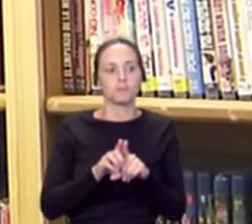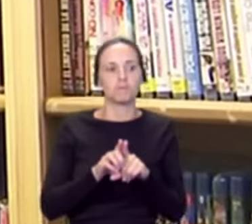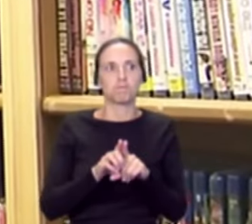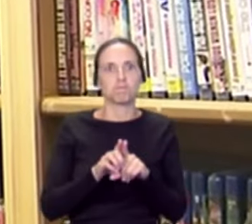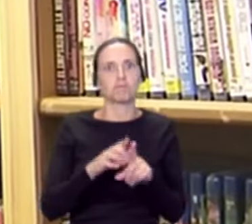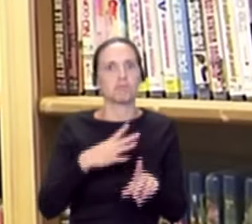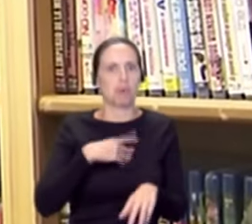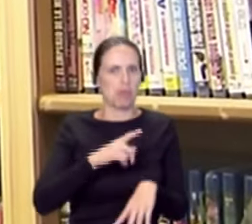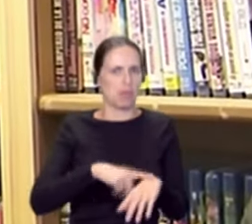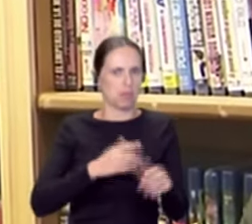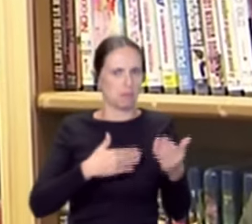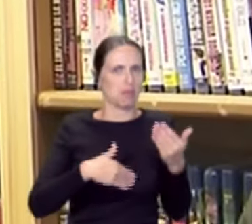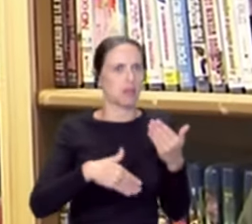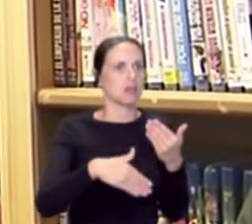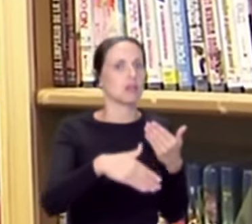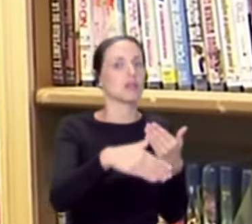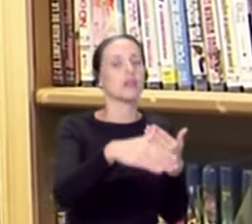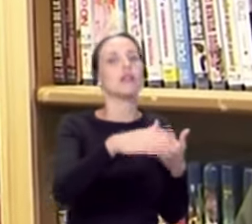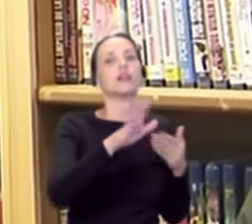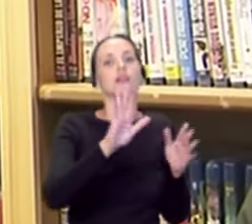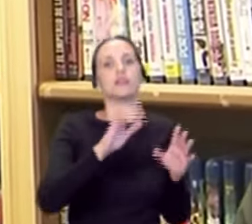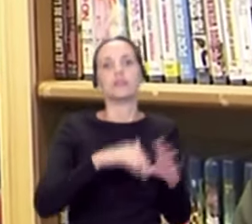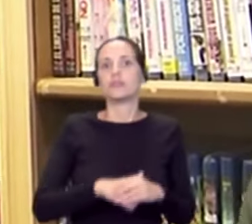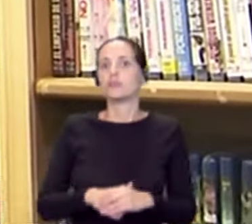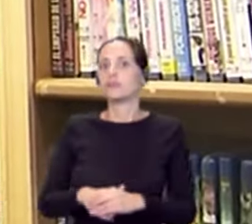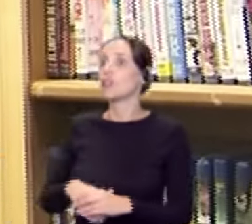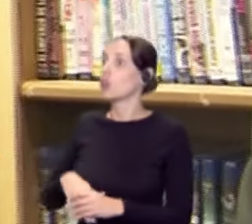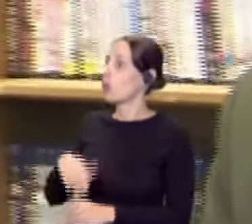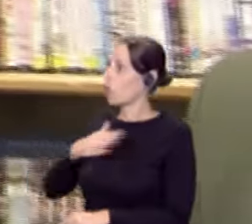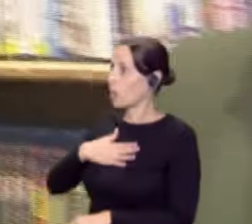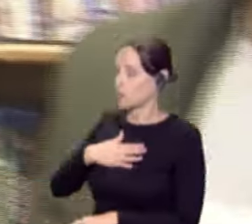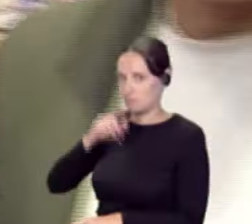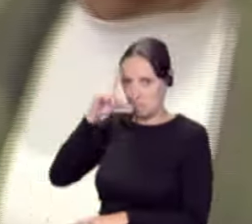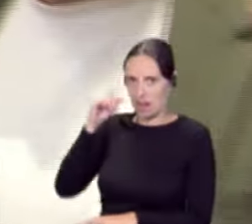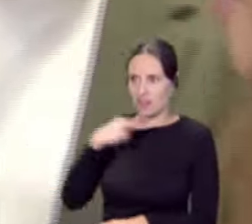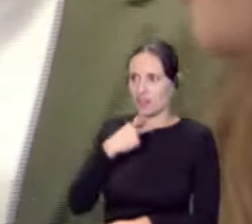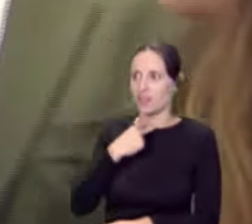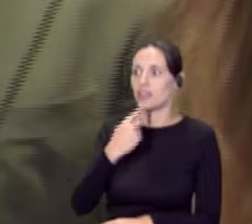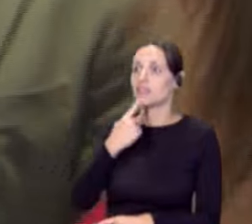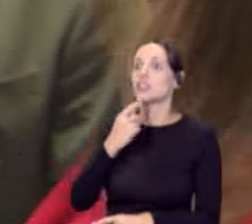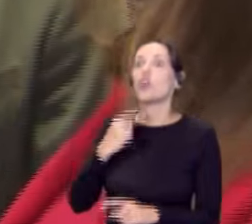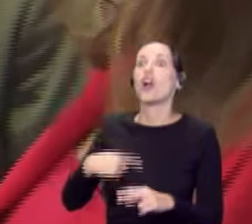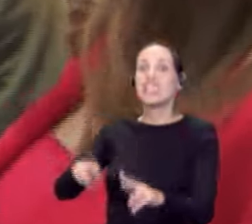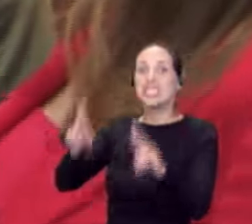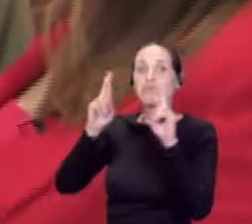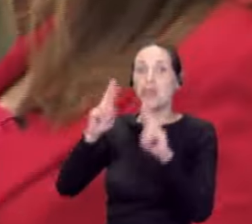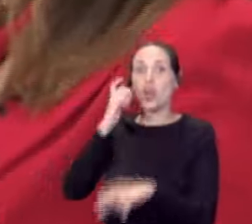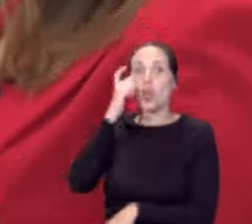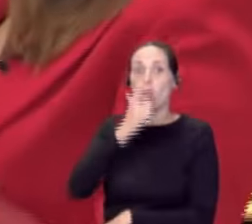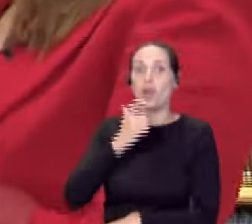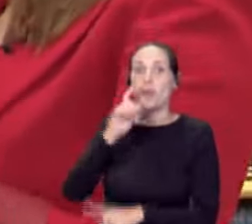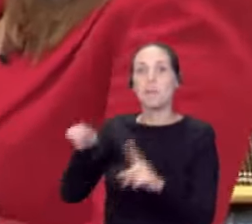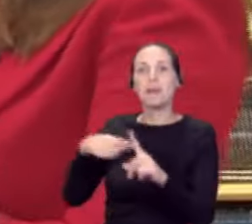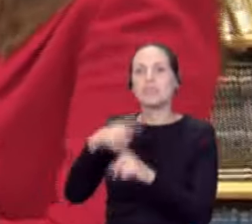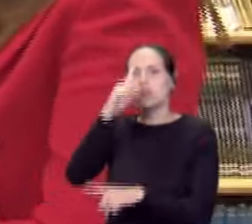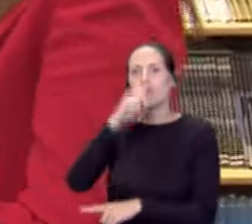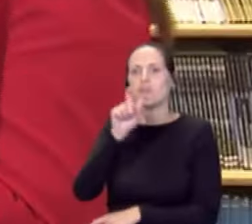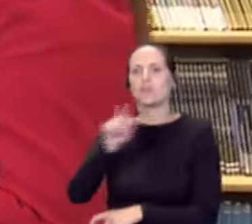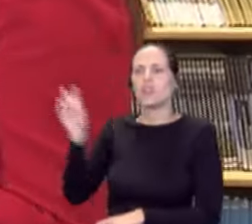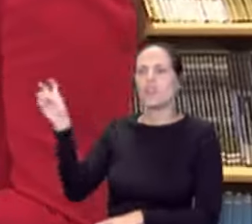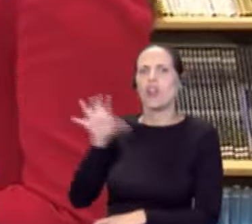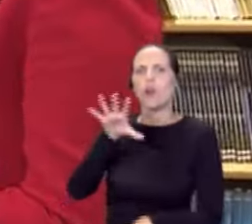un camino por recorrer que esperemos que sea... Yo te iba a preguntar, Jorge, efectivamente, esperemos que sea duradero. Y sobre todo, ¿qué perfil de personas vienen?